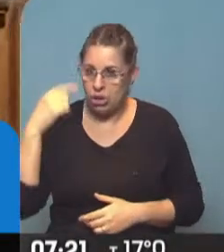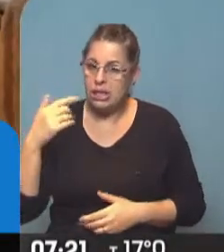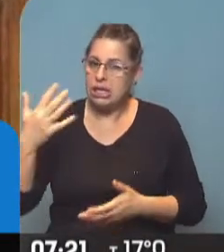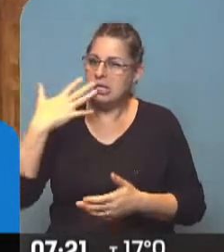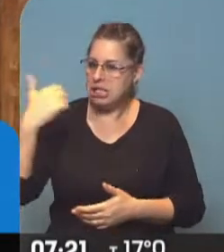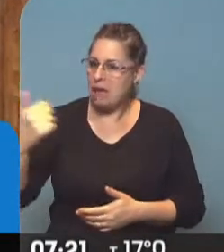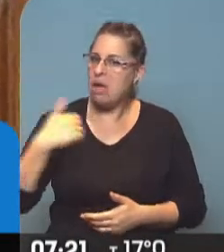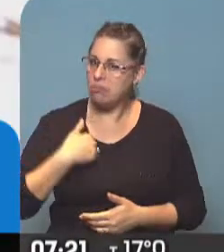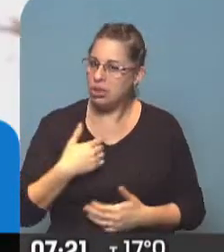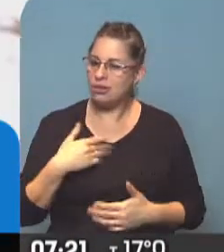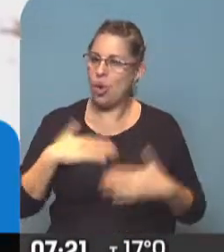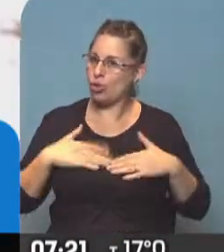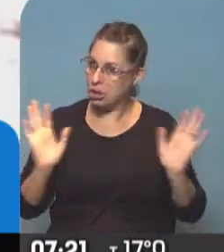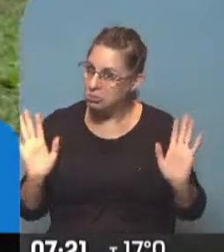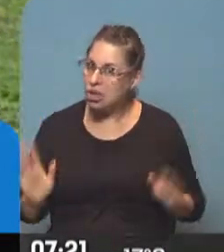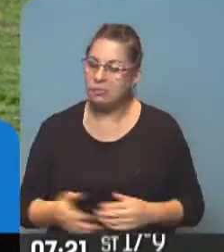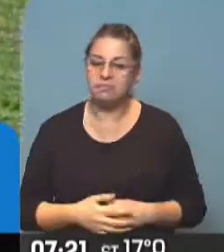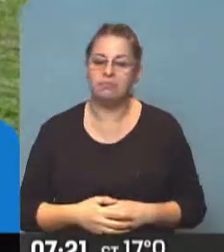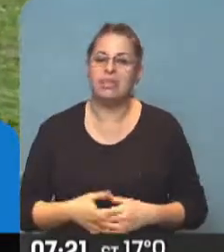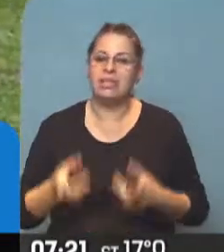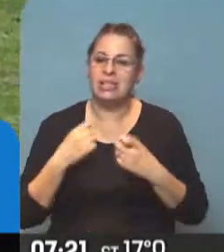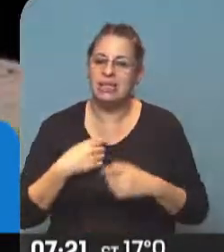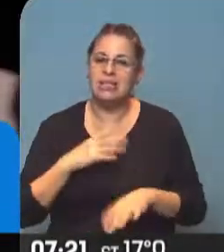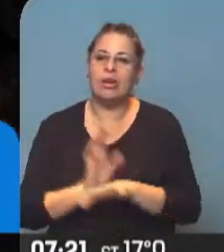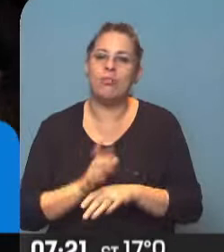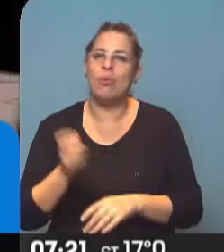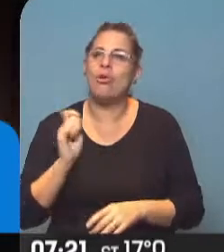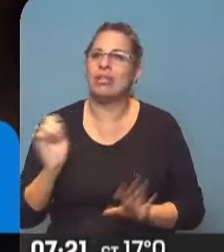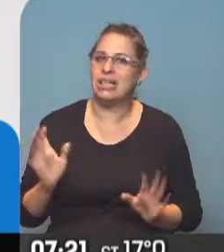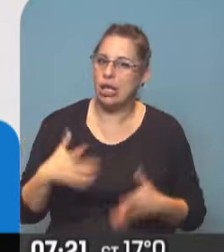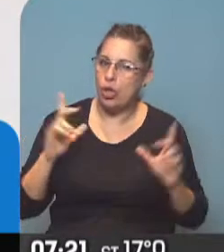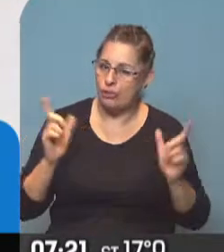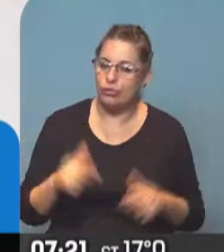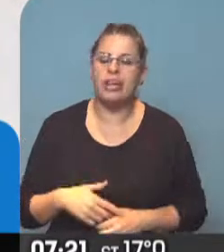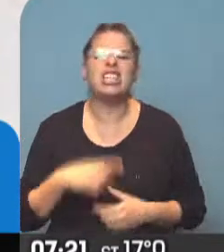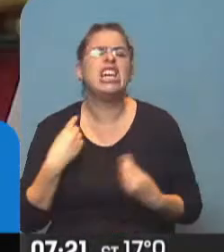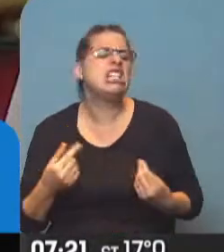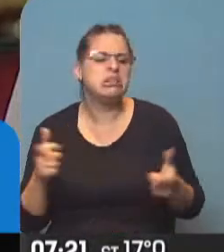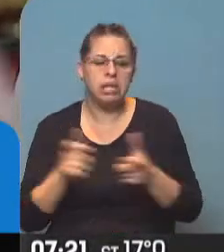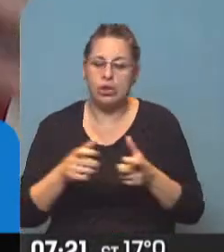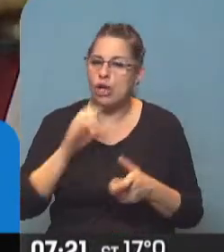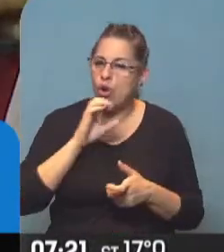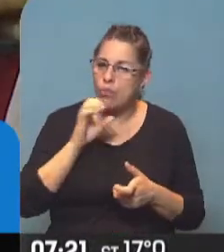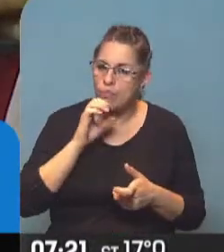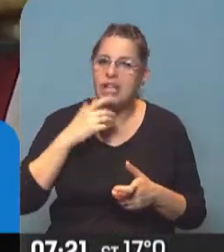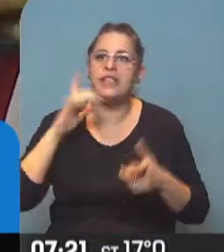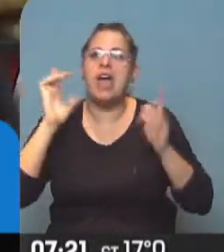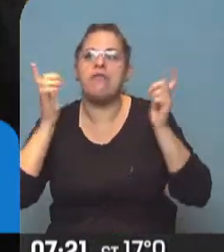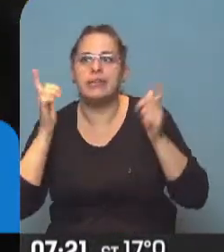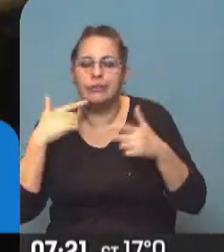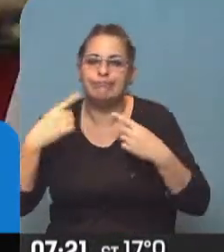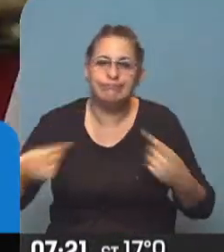mí me alegra muchísimo. Necesitaba un recreo. Es una comedia con elementos de ciencia ficción y aventura